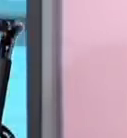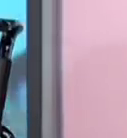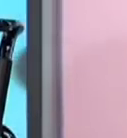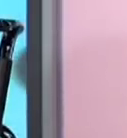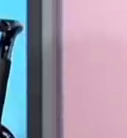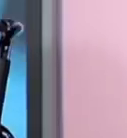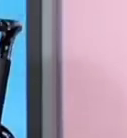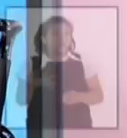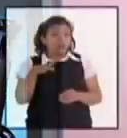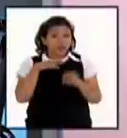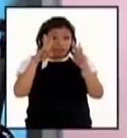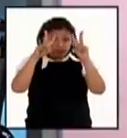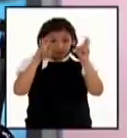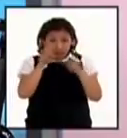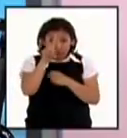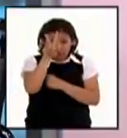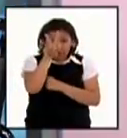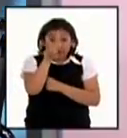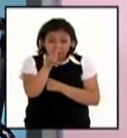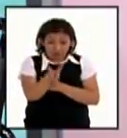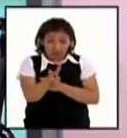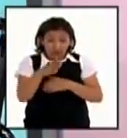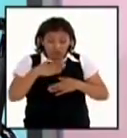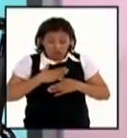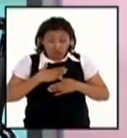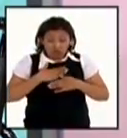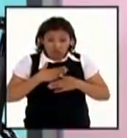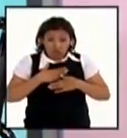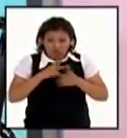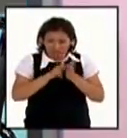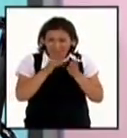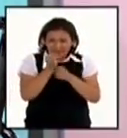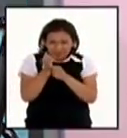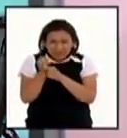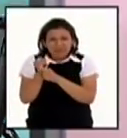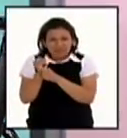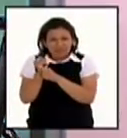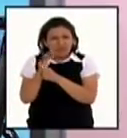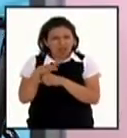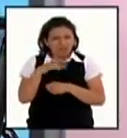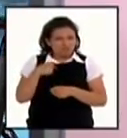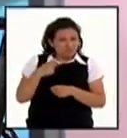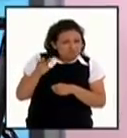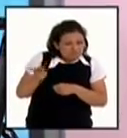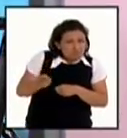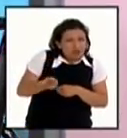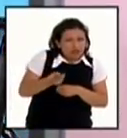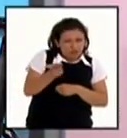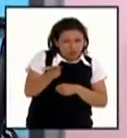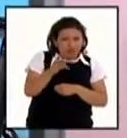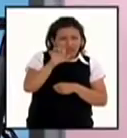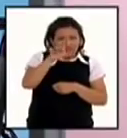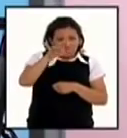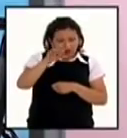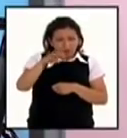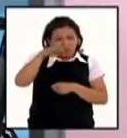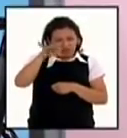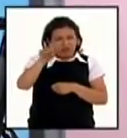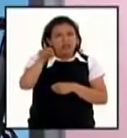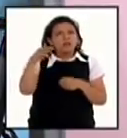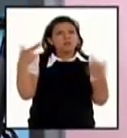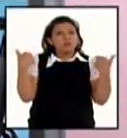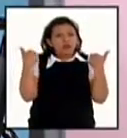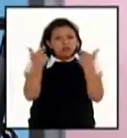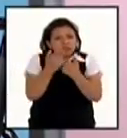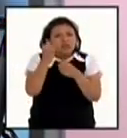Bueno, hay un tema que de verdad, como periodista, me apetece mucho, ¿no? Una pregunta para Elio Masferrer, profesor e